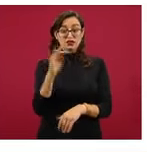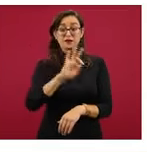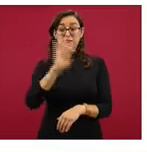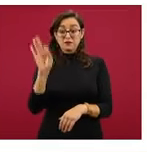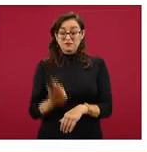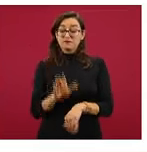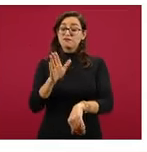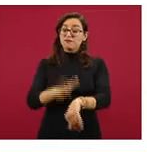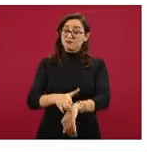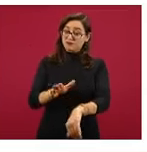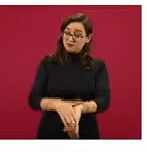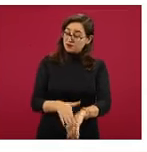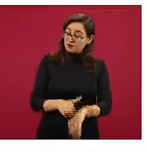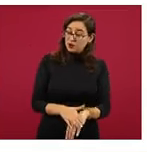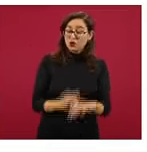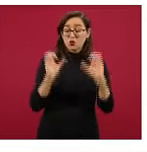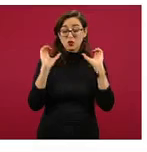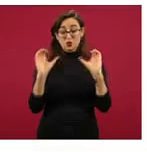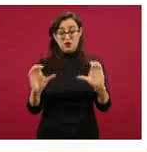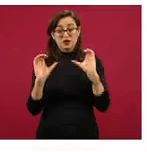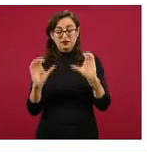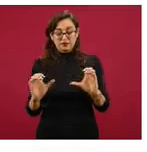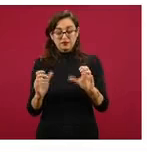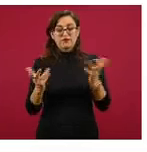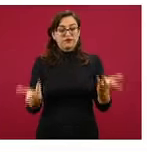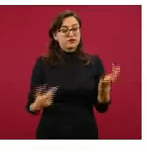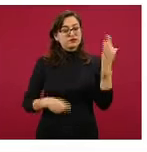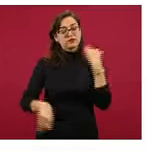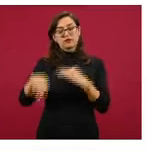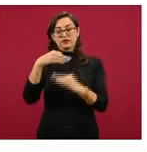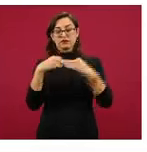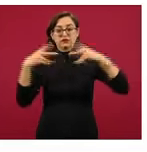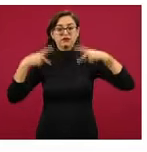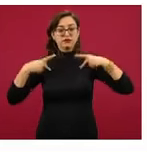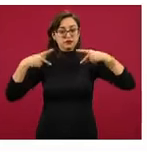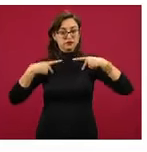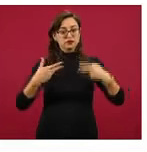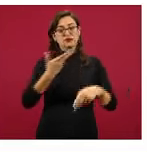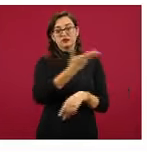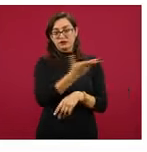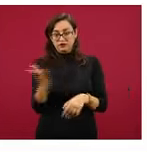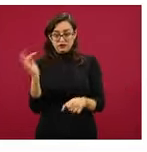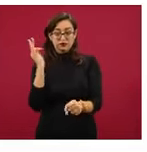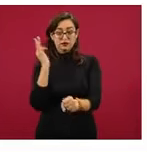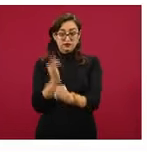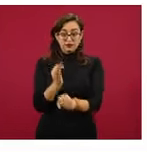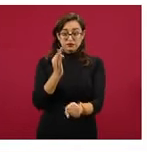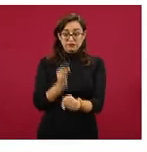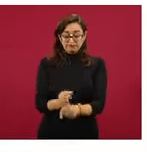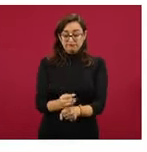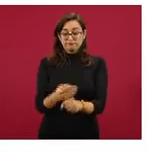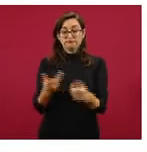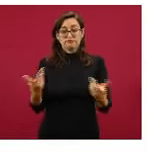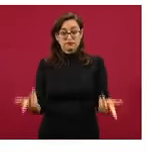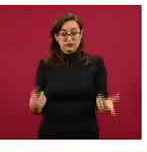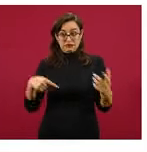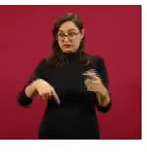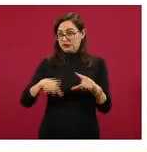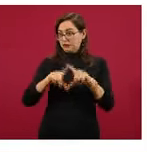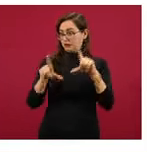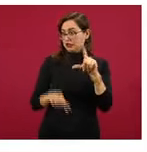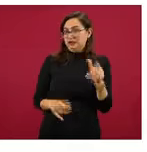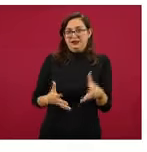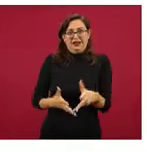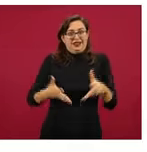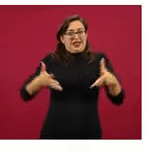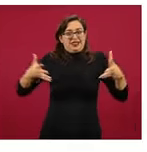alerta, se pone a disposición de todas las personas en este gran país, pero para